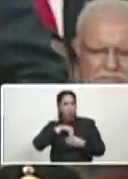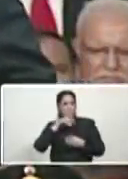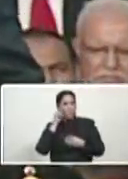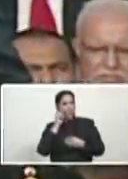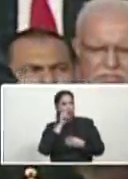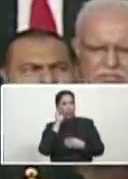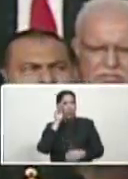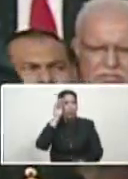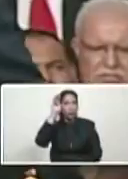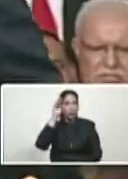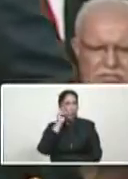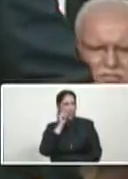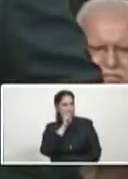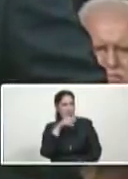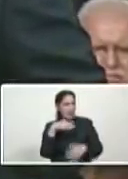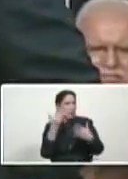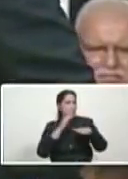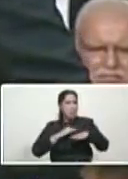Veían el futuro.